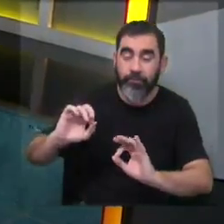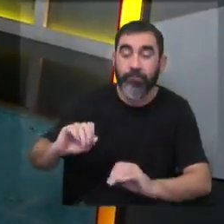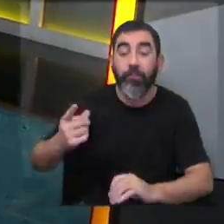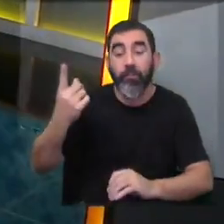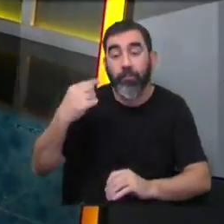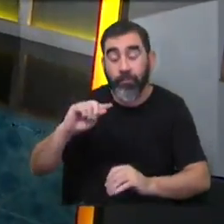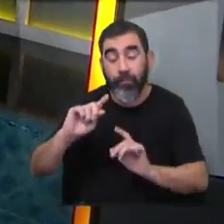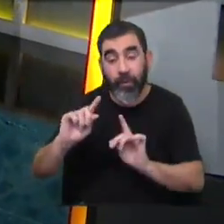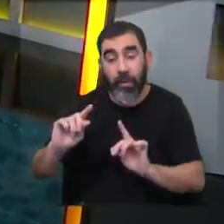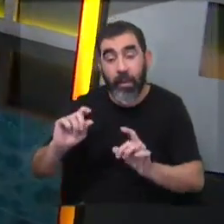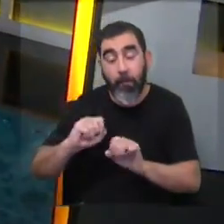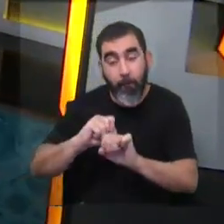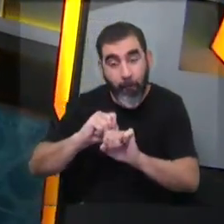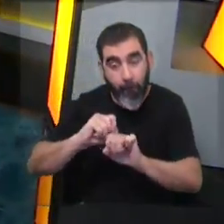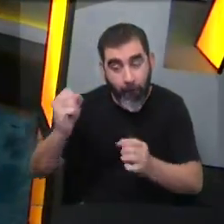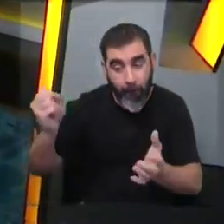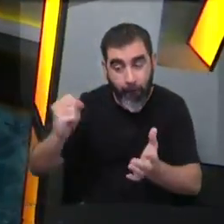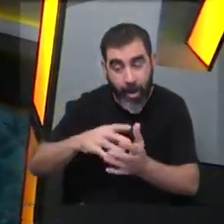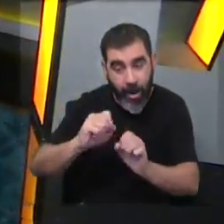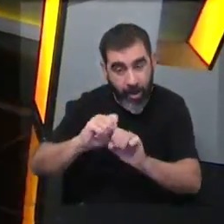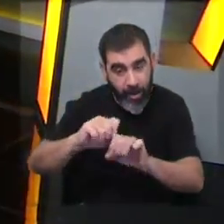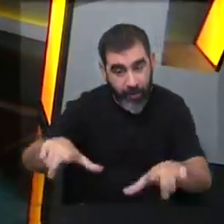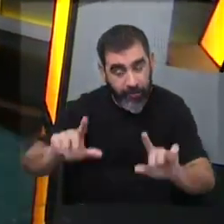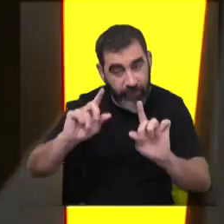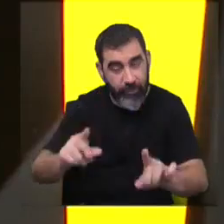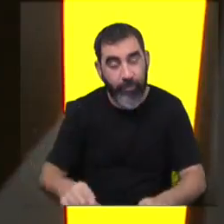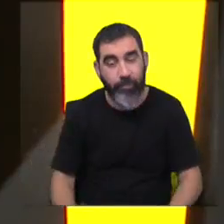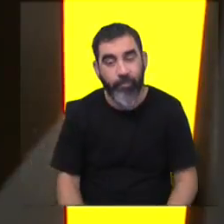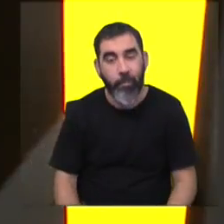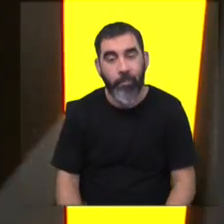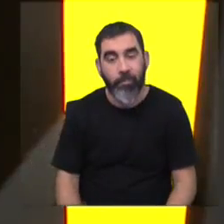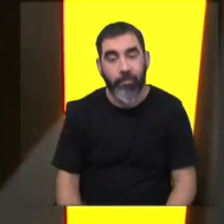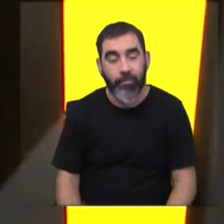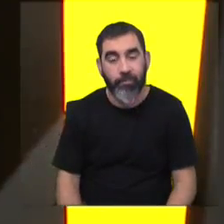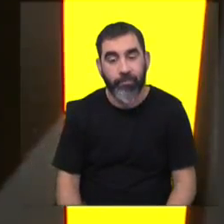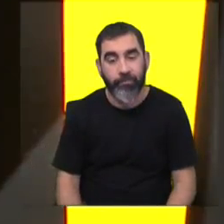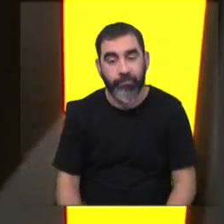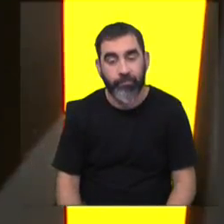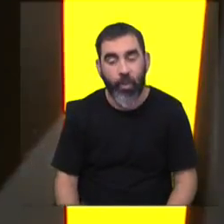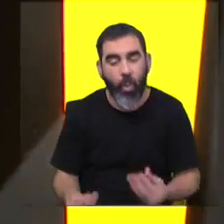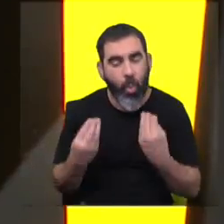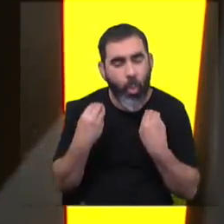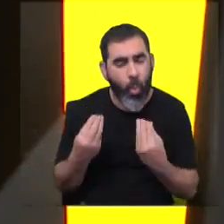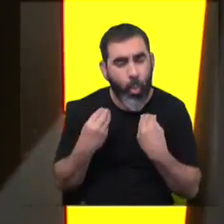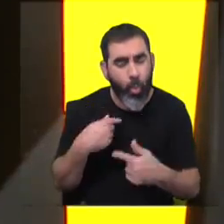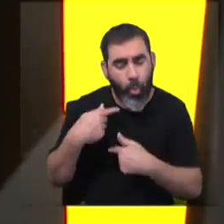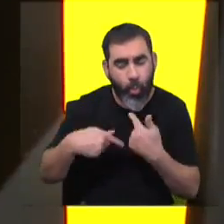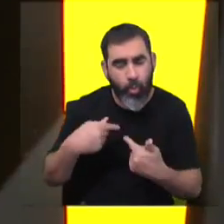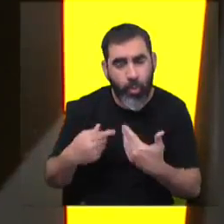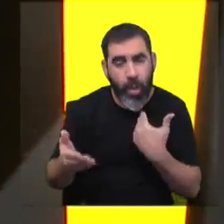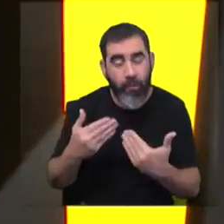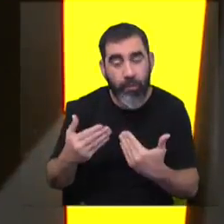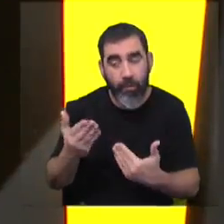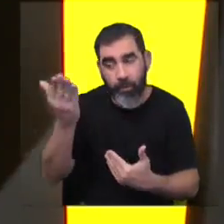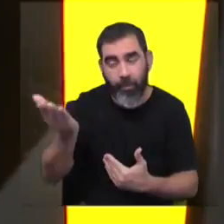y nos saca manchas también por si le faltaba alguna utilidad. Pero de todo eso, para saber cómo funciona, hablamos con alguien que